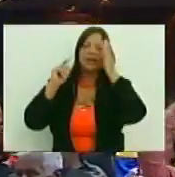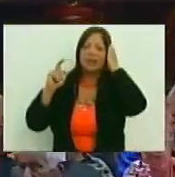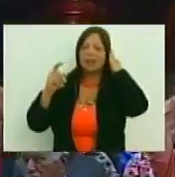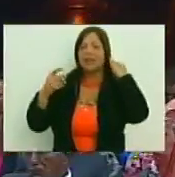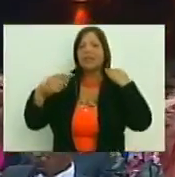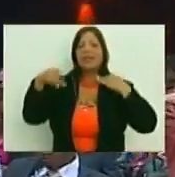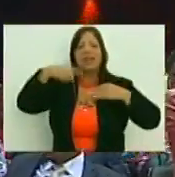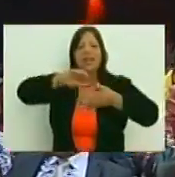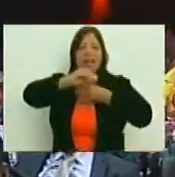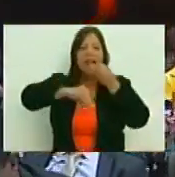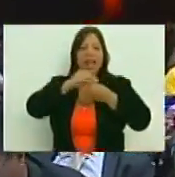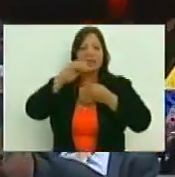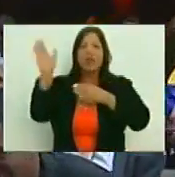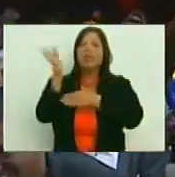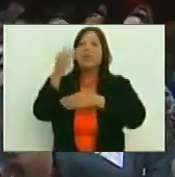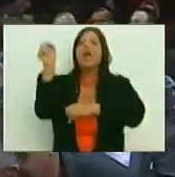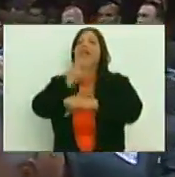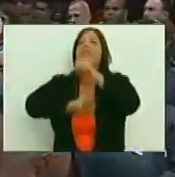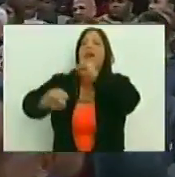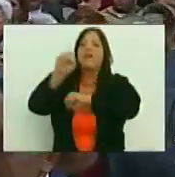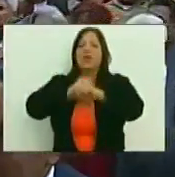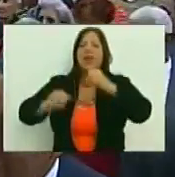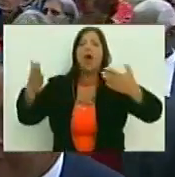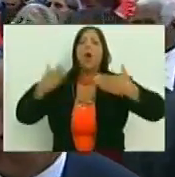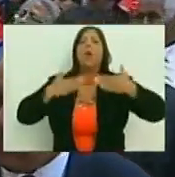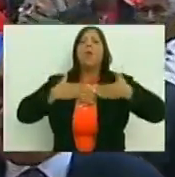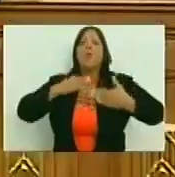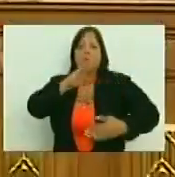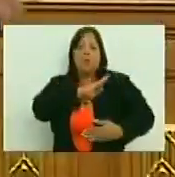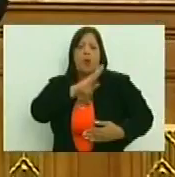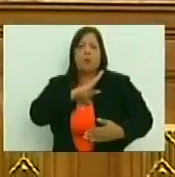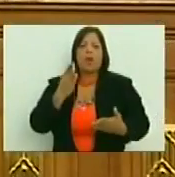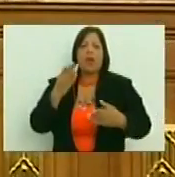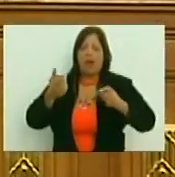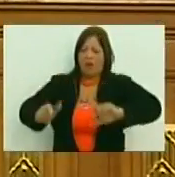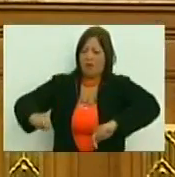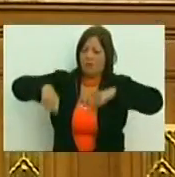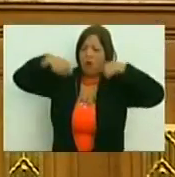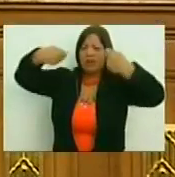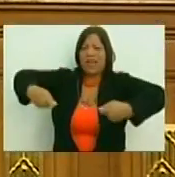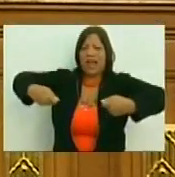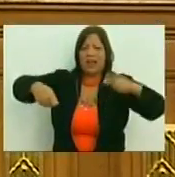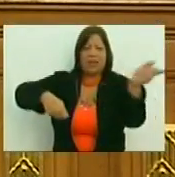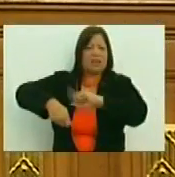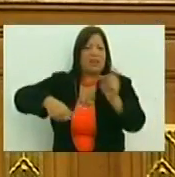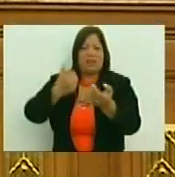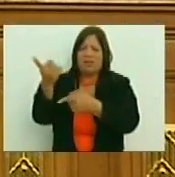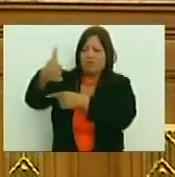hizo Miranda para defenderla hasta con nuestra propia vida, no para voltearla, compañero.